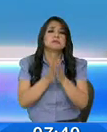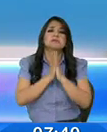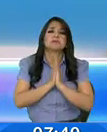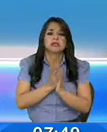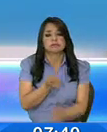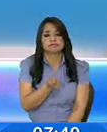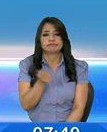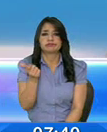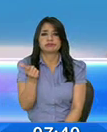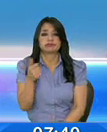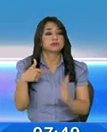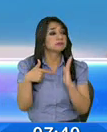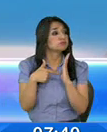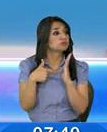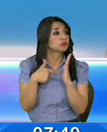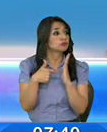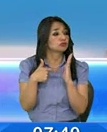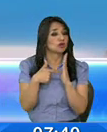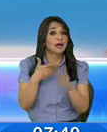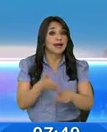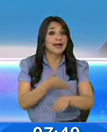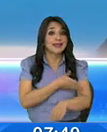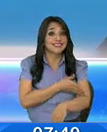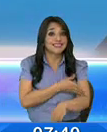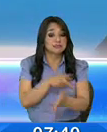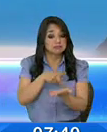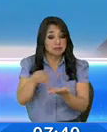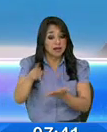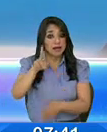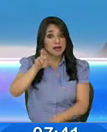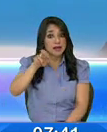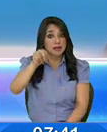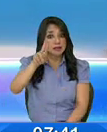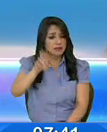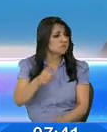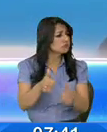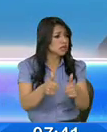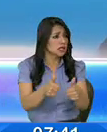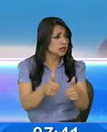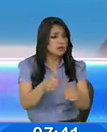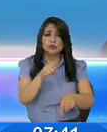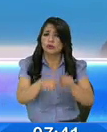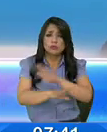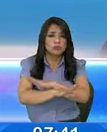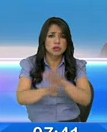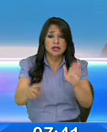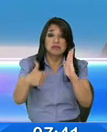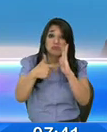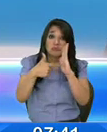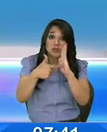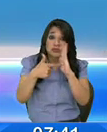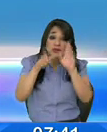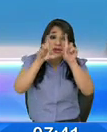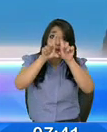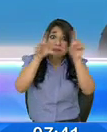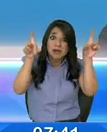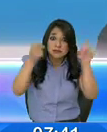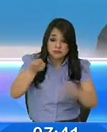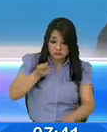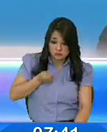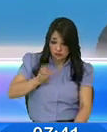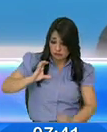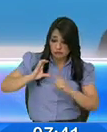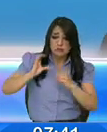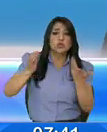elimine ese impuesto el anticipo de impuesto a la renta que obviamente no puede existir un impuesto a una renta que no se ha generado